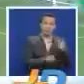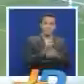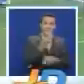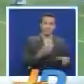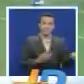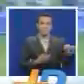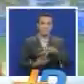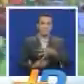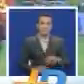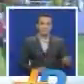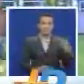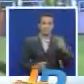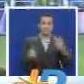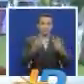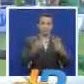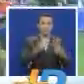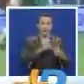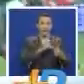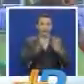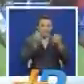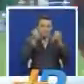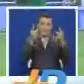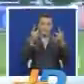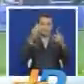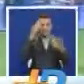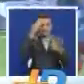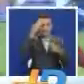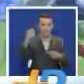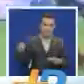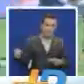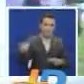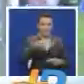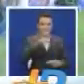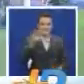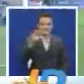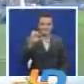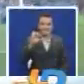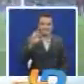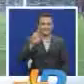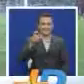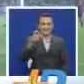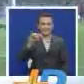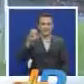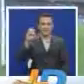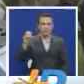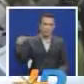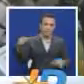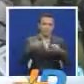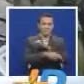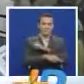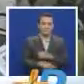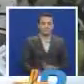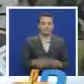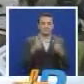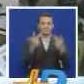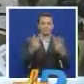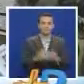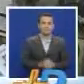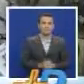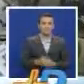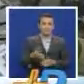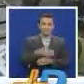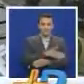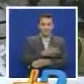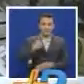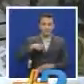segundo de la visita, pero el Cali reaccionó con Sergio Romero, quien venció con facilidad a Álvarez. Bueno, siempre estuvimos pensando